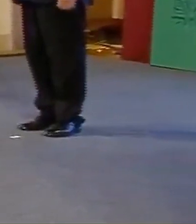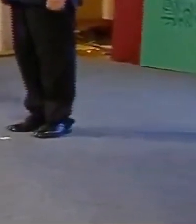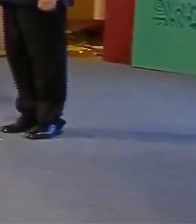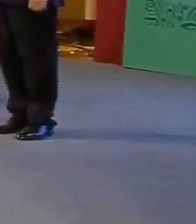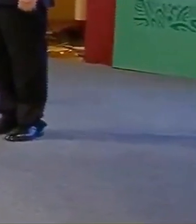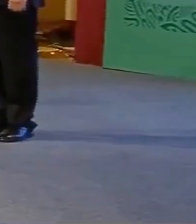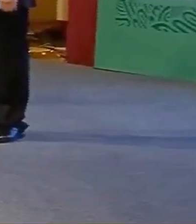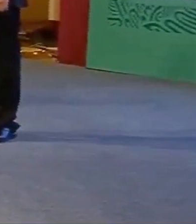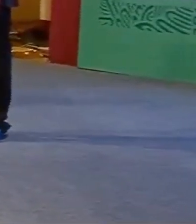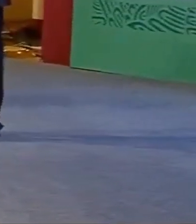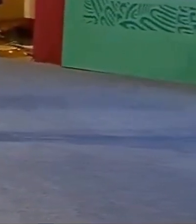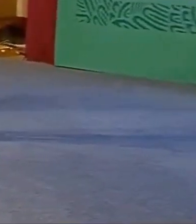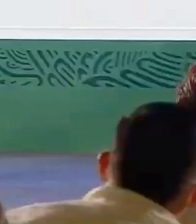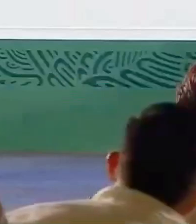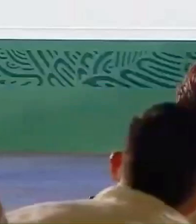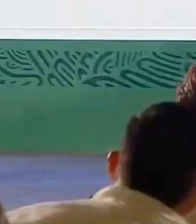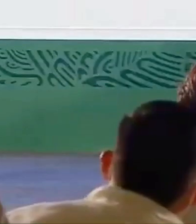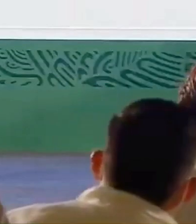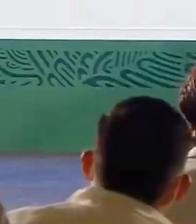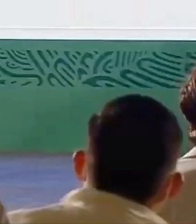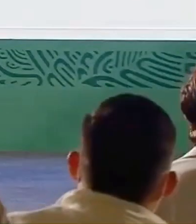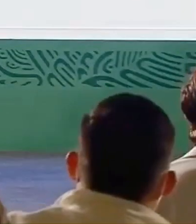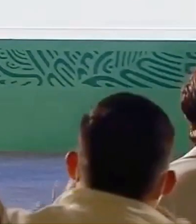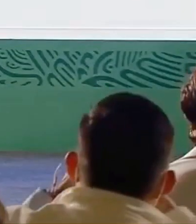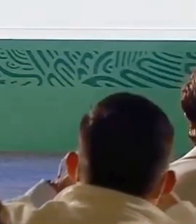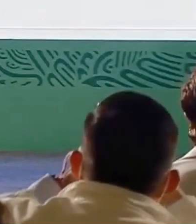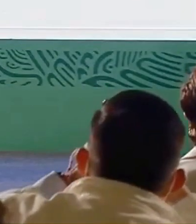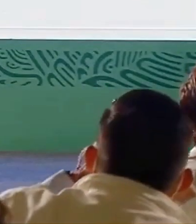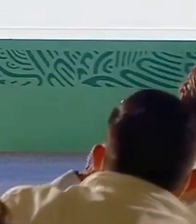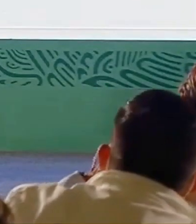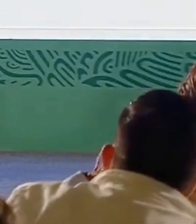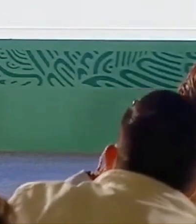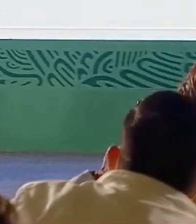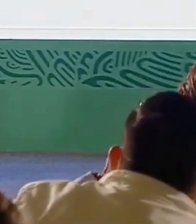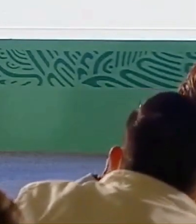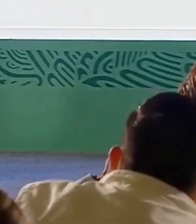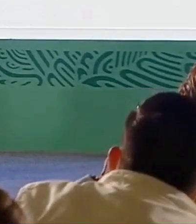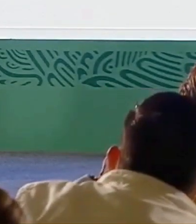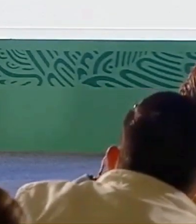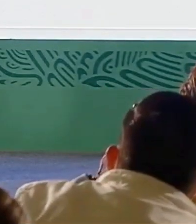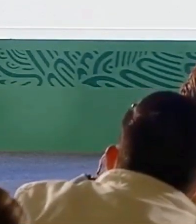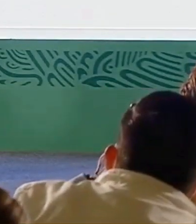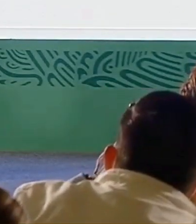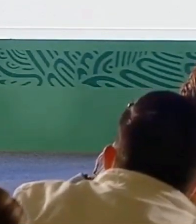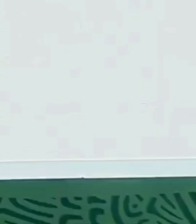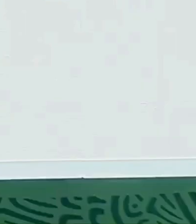a aplicarlas en sus pacientes, ayudando así a salvar vidas.